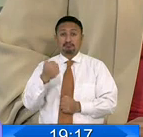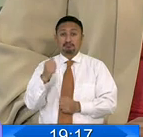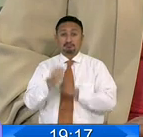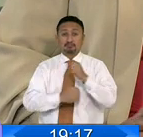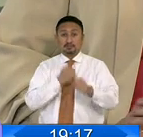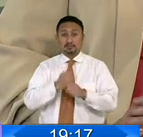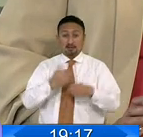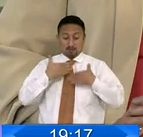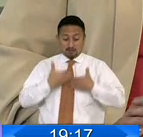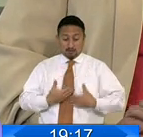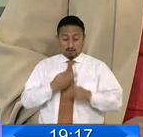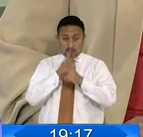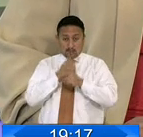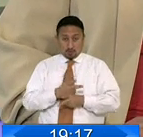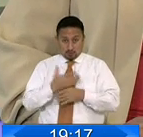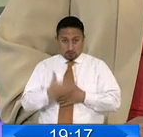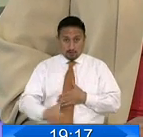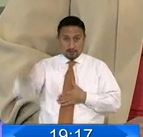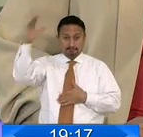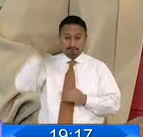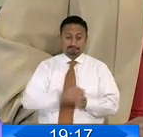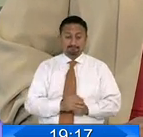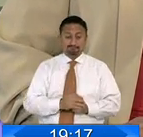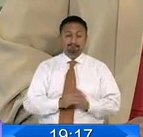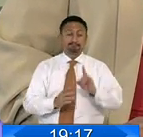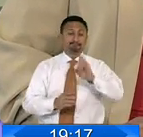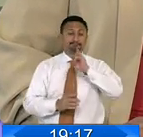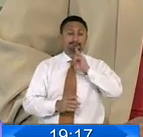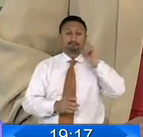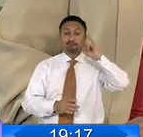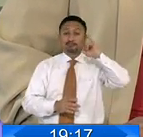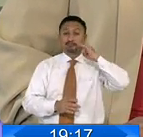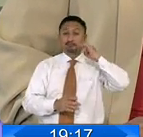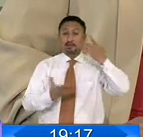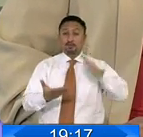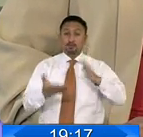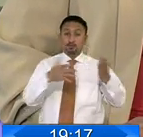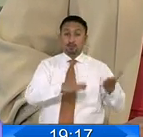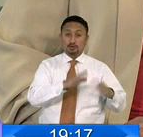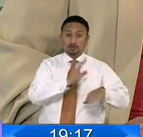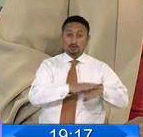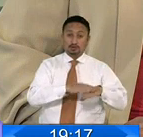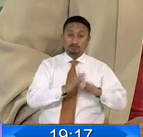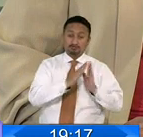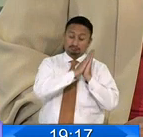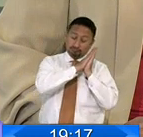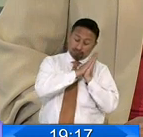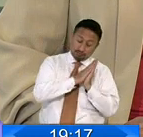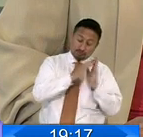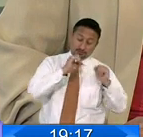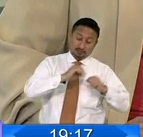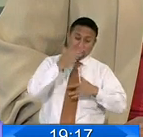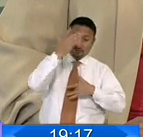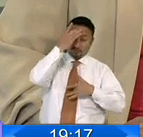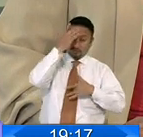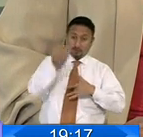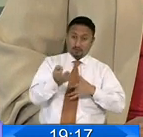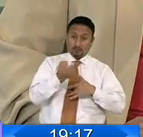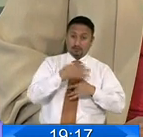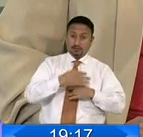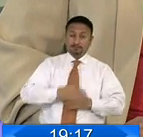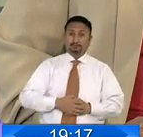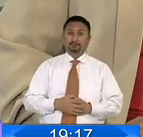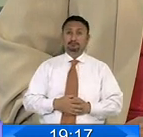años por otra parte en los eeuu una niña falleció mientras dormía tras estar positivo contra el kobe